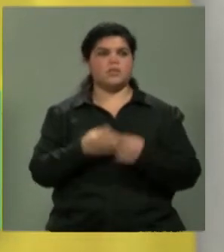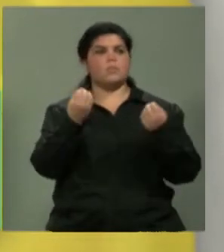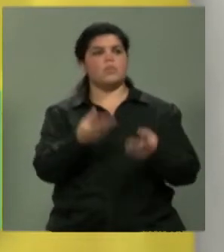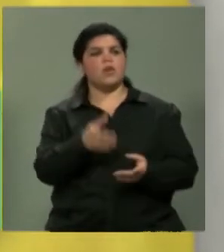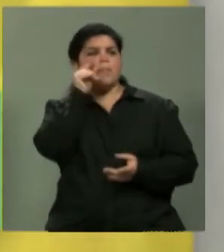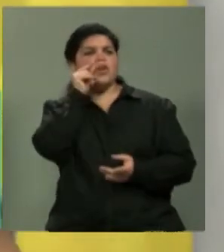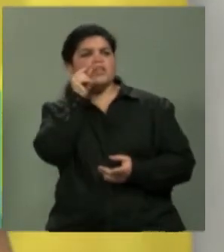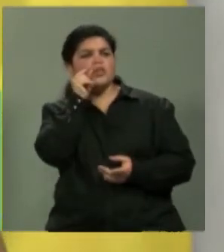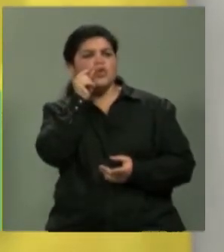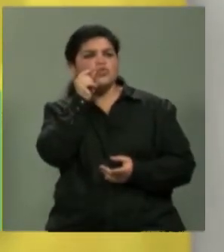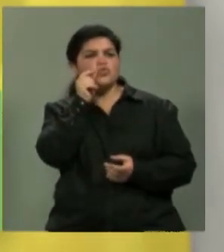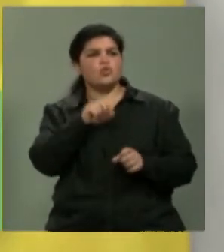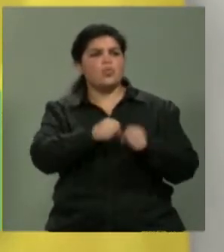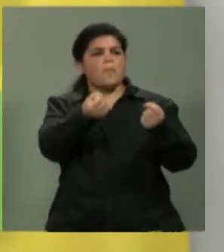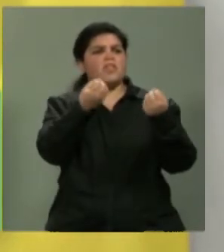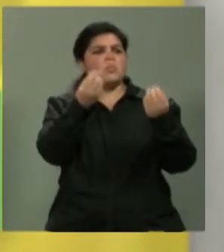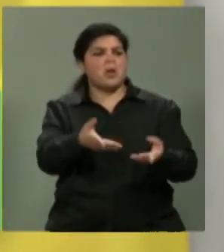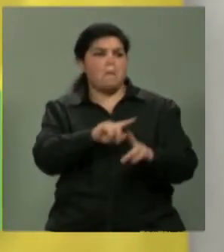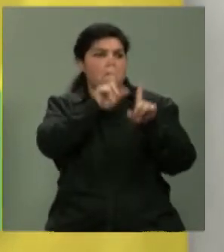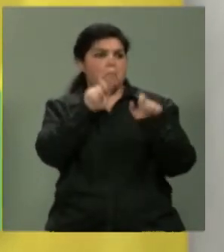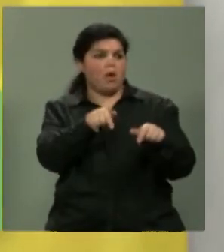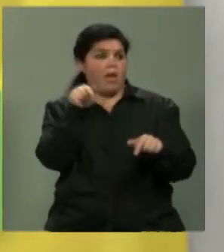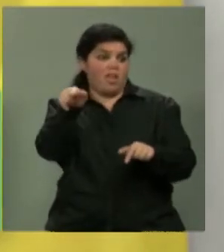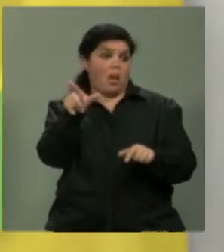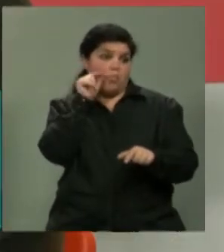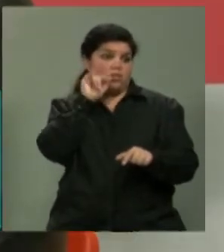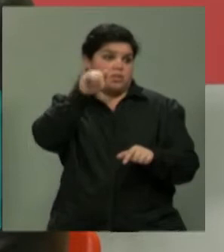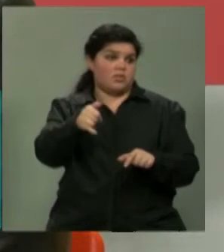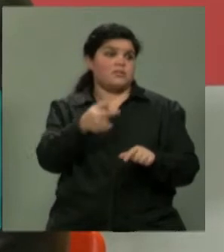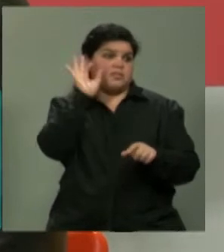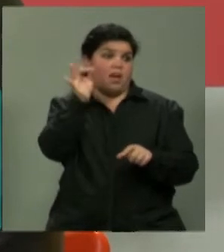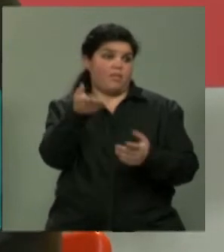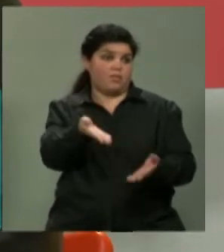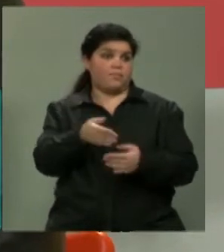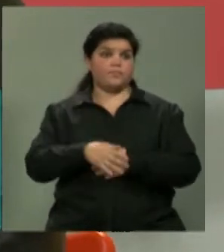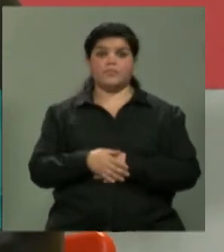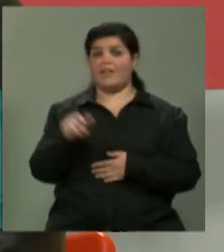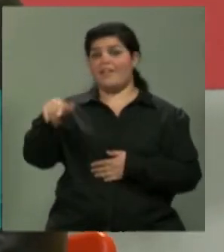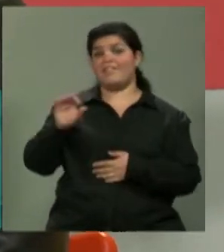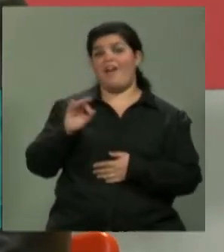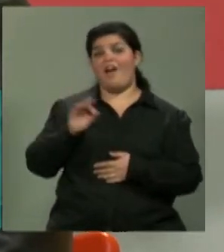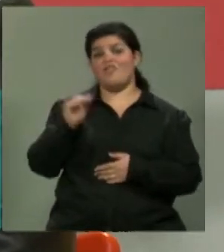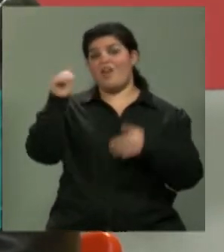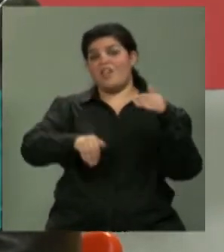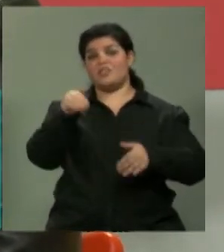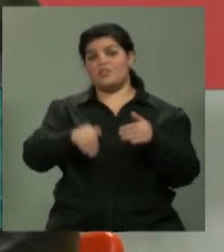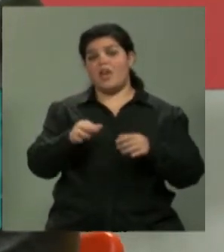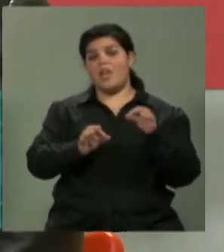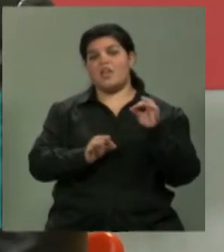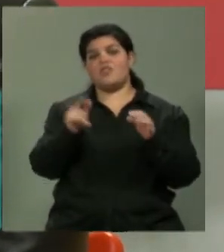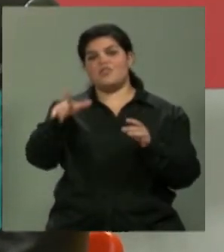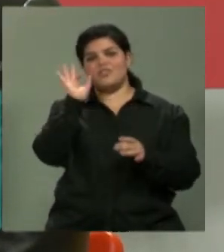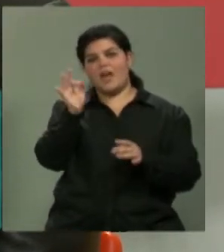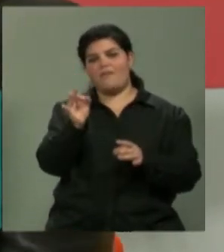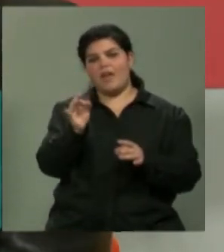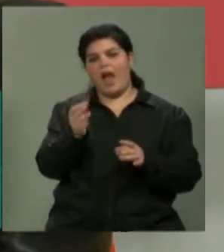idea. Pero a lo mejor ella, que es política, sabe por qué lo pararon. Porque está en el año electoral y van midiendo que les sirve Claro. o no.